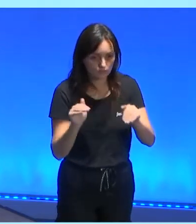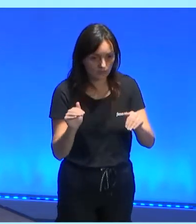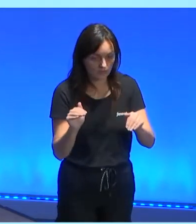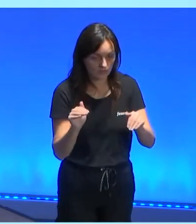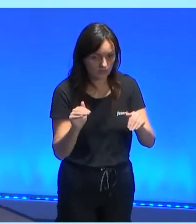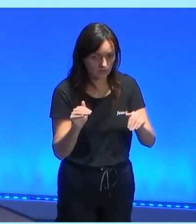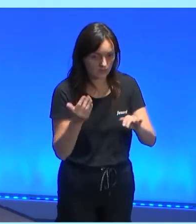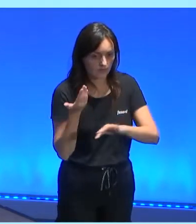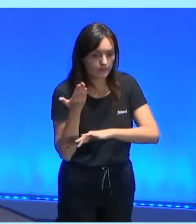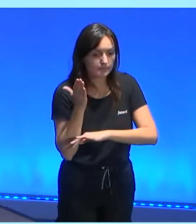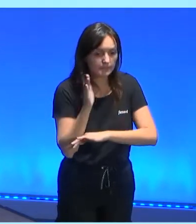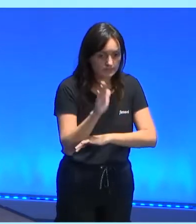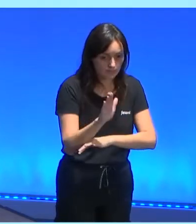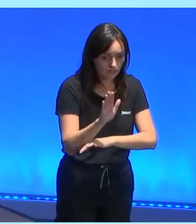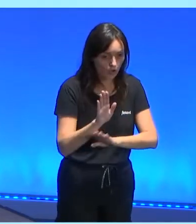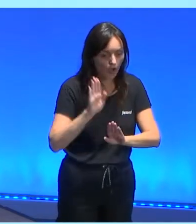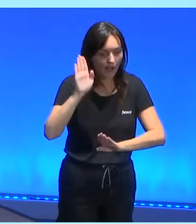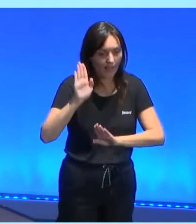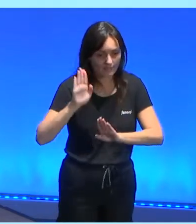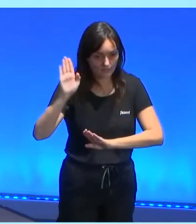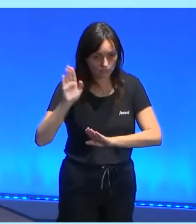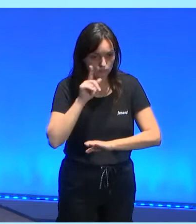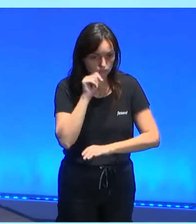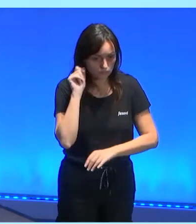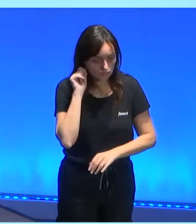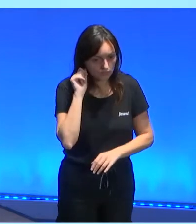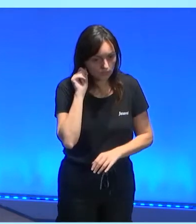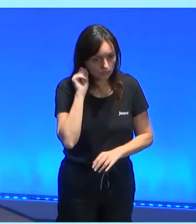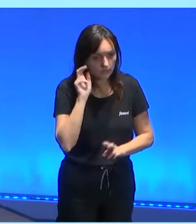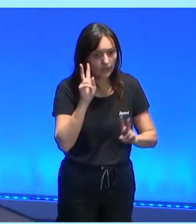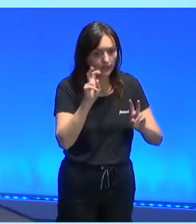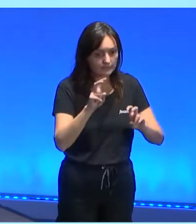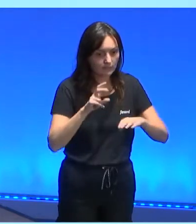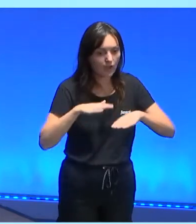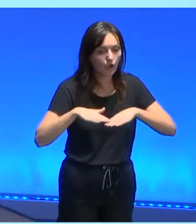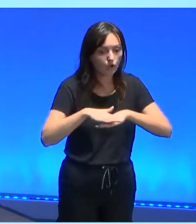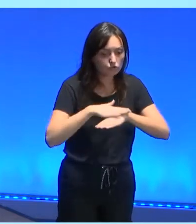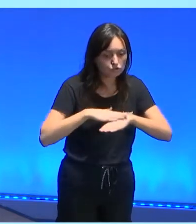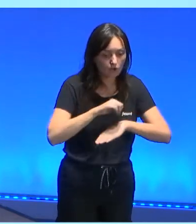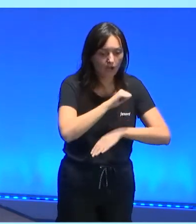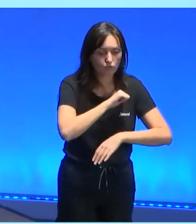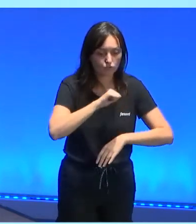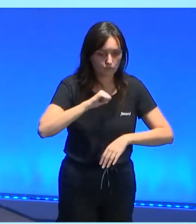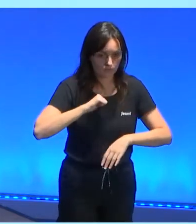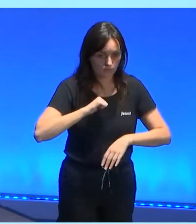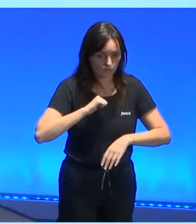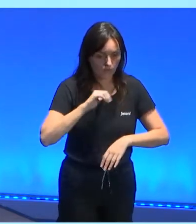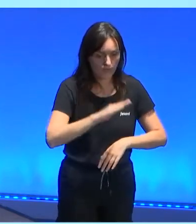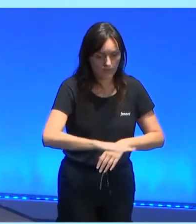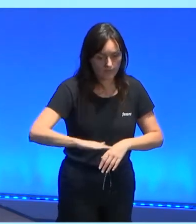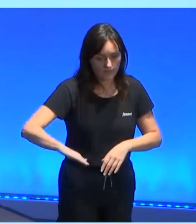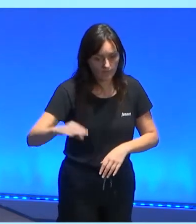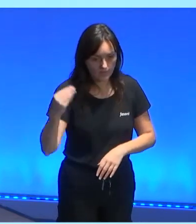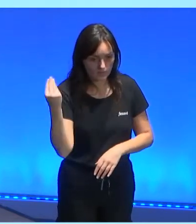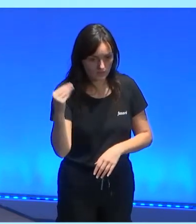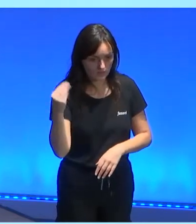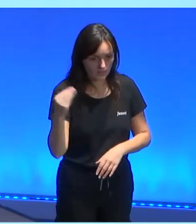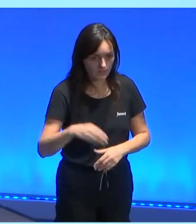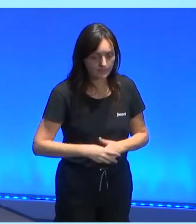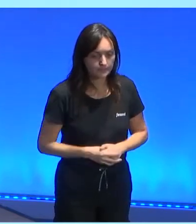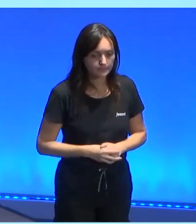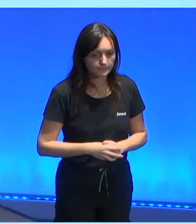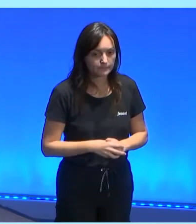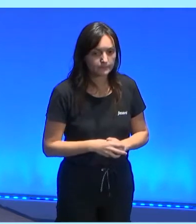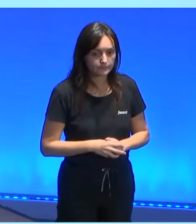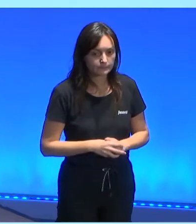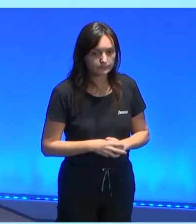la presentación de candidatos y candidatas para el Consejo Autonómico de la Infancia y de la Adolescencia. Es